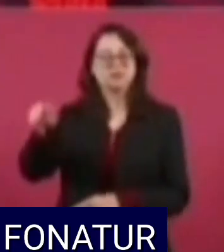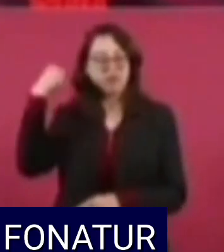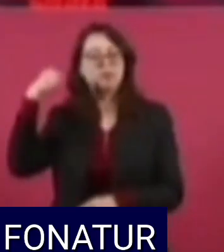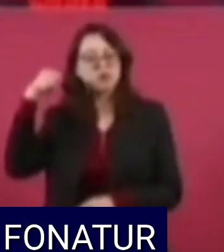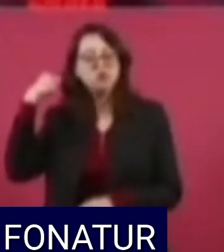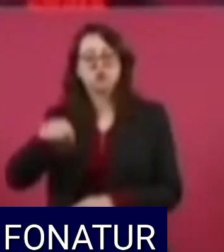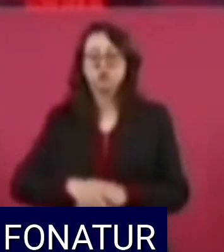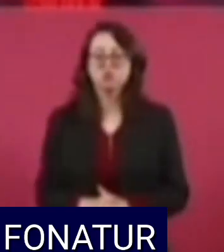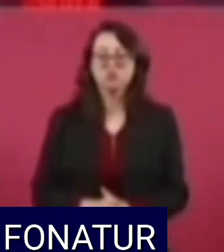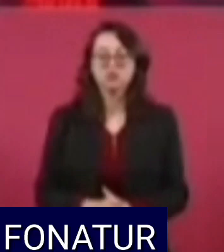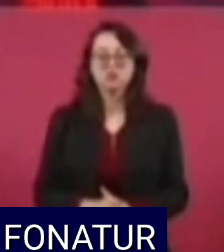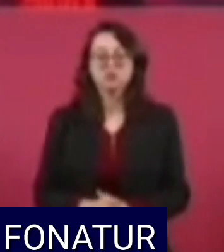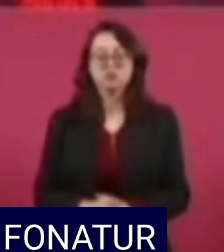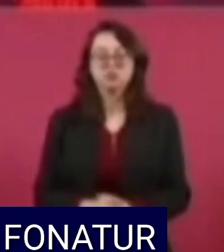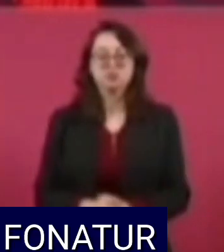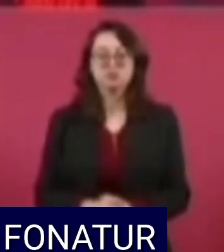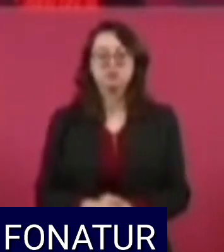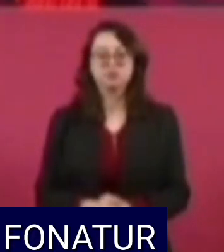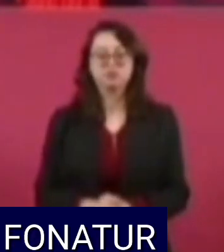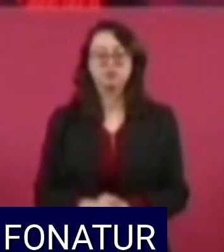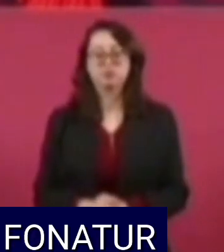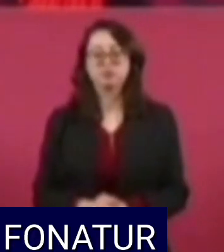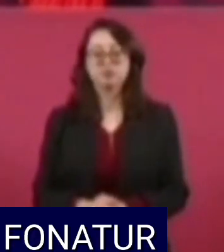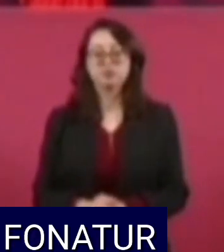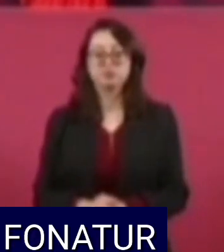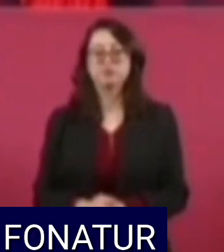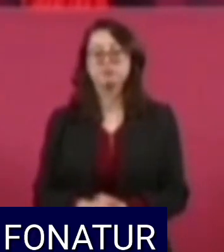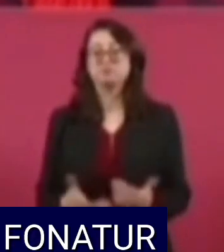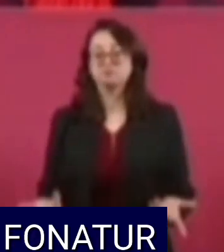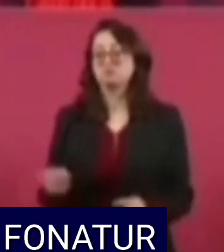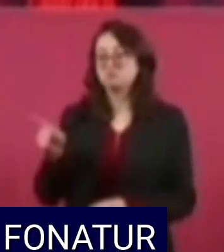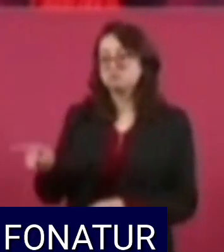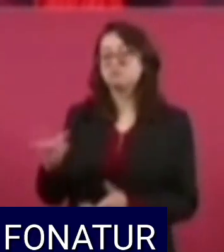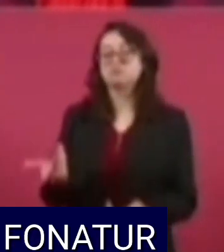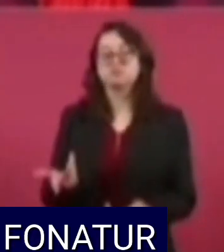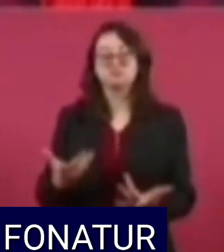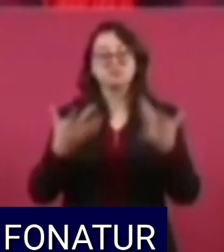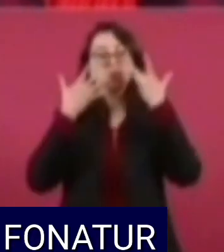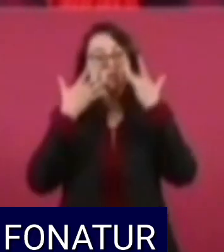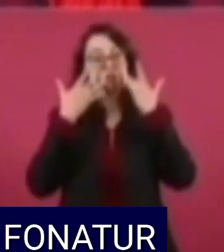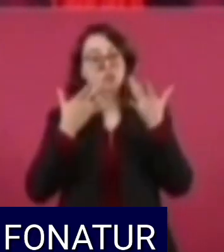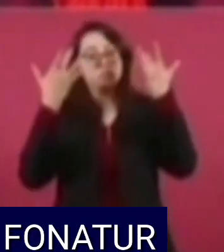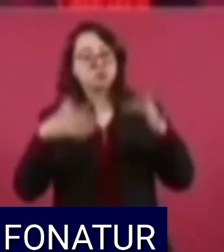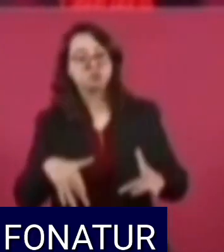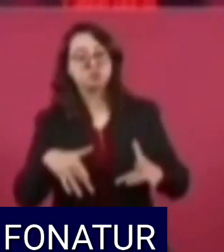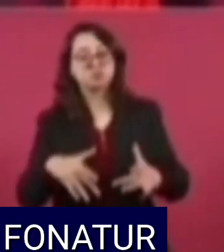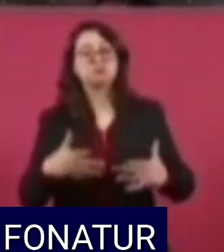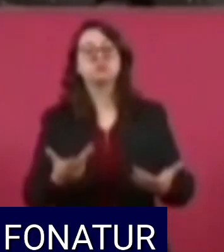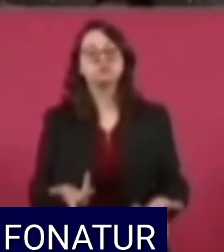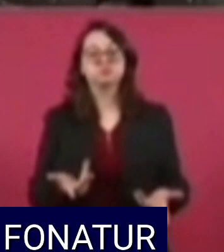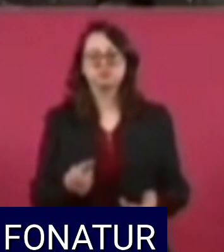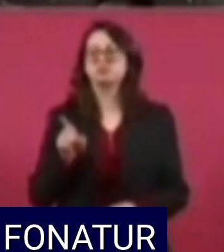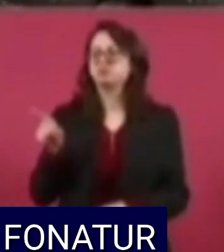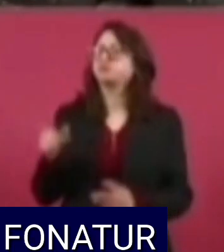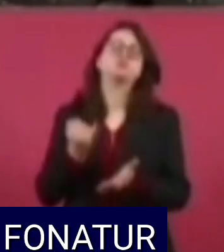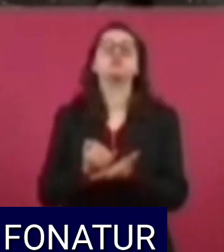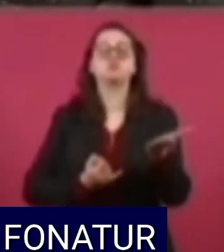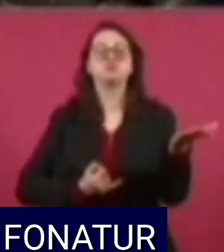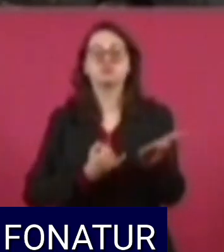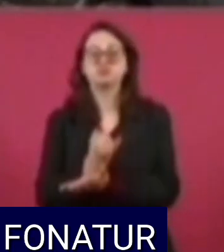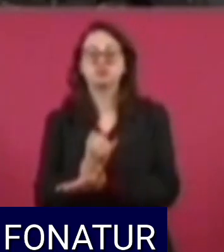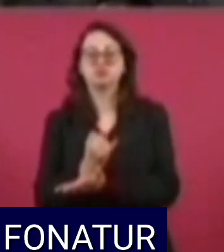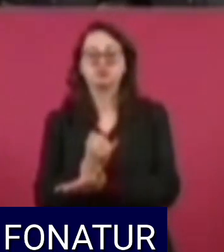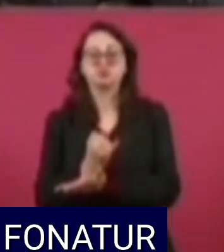Tabasco. Sí, va a renunciar, él ha actuado en